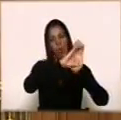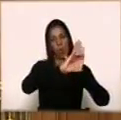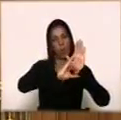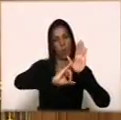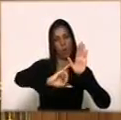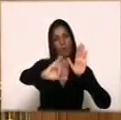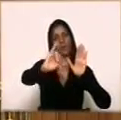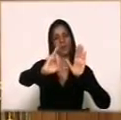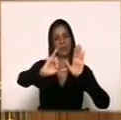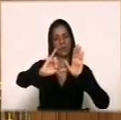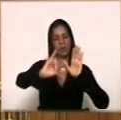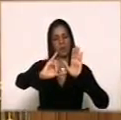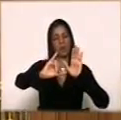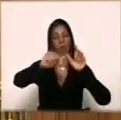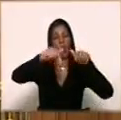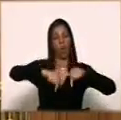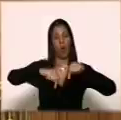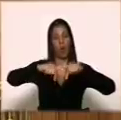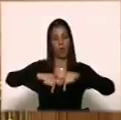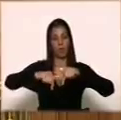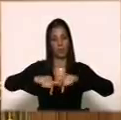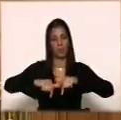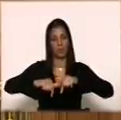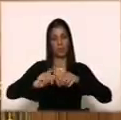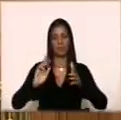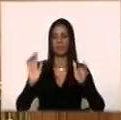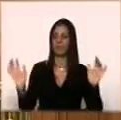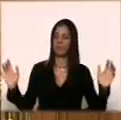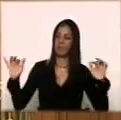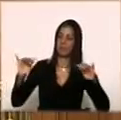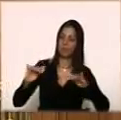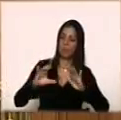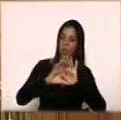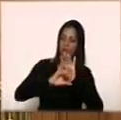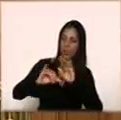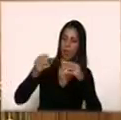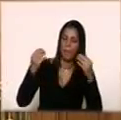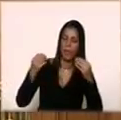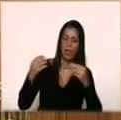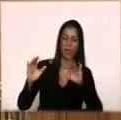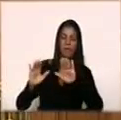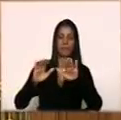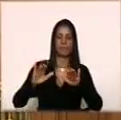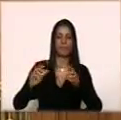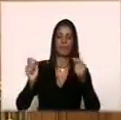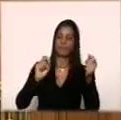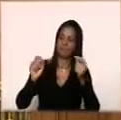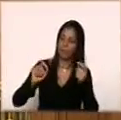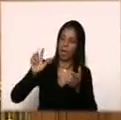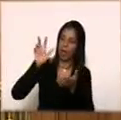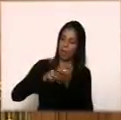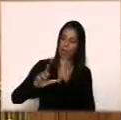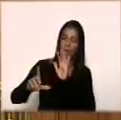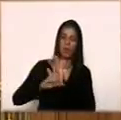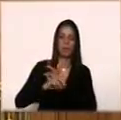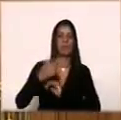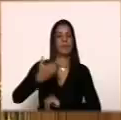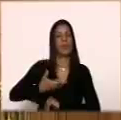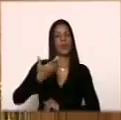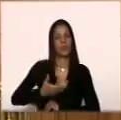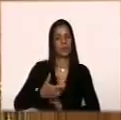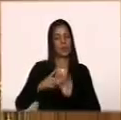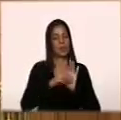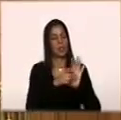Nacional Constituyente, que hoy viene a cumplirle a la clase obrera con la aprobación de este instrumento. Es una